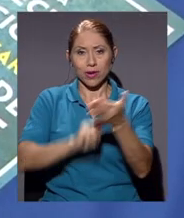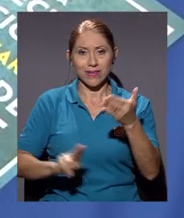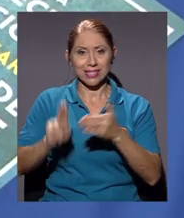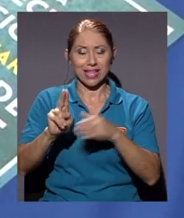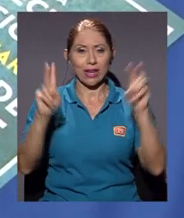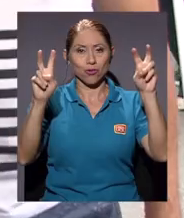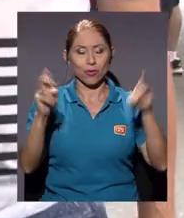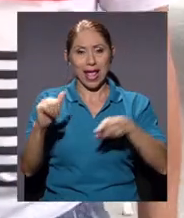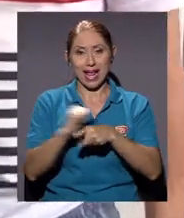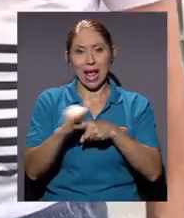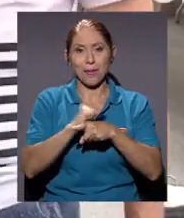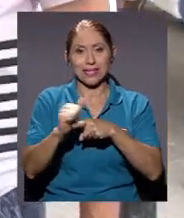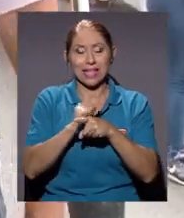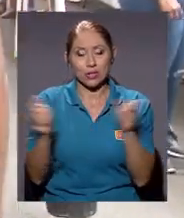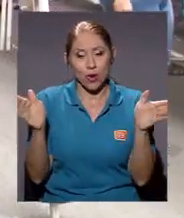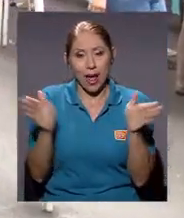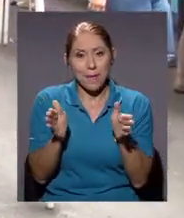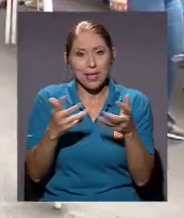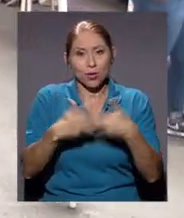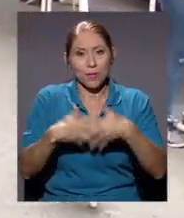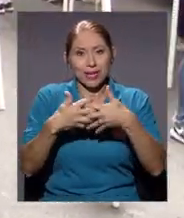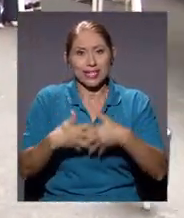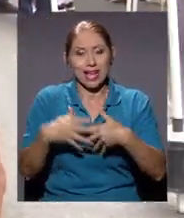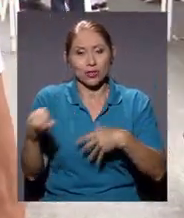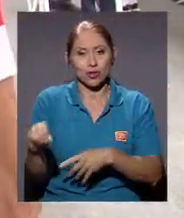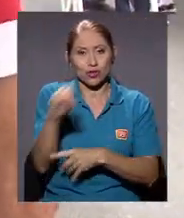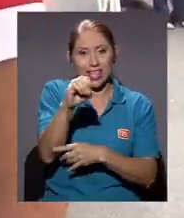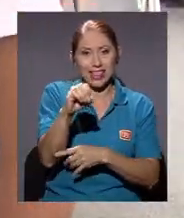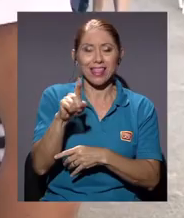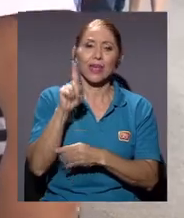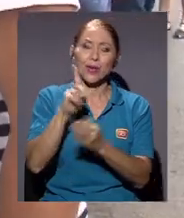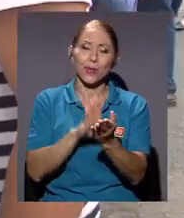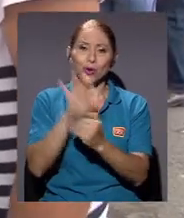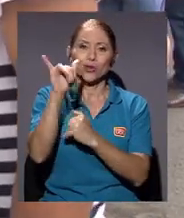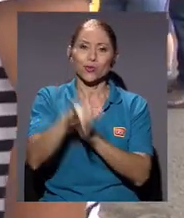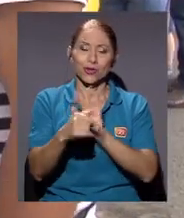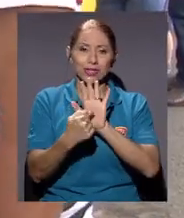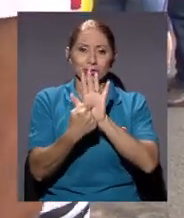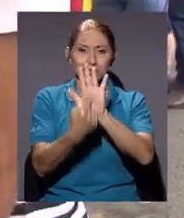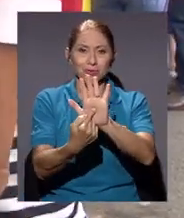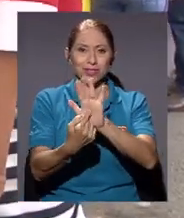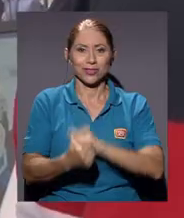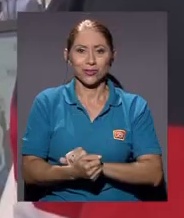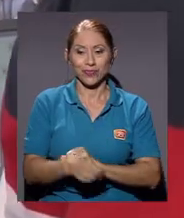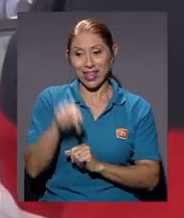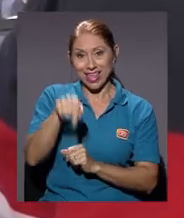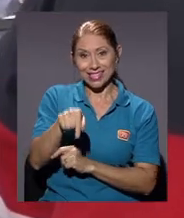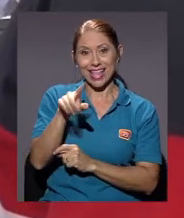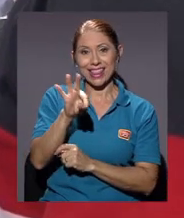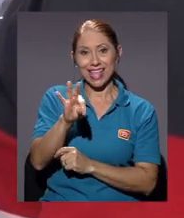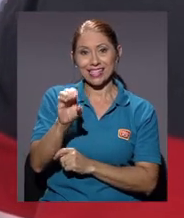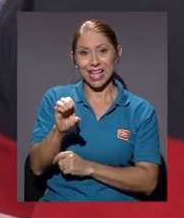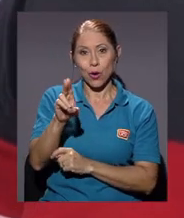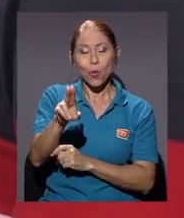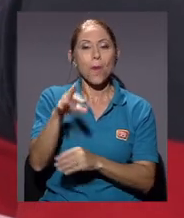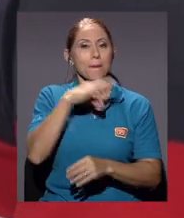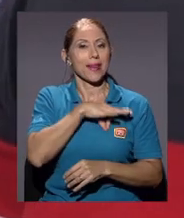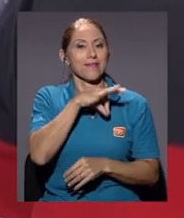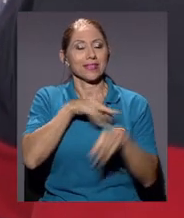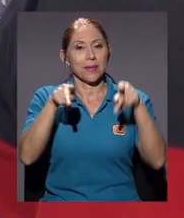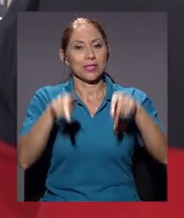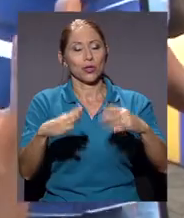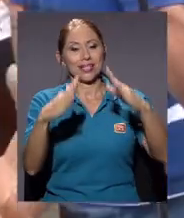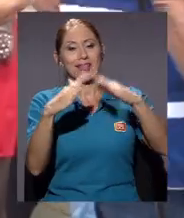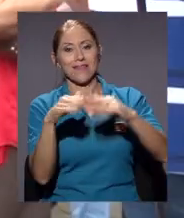universitario Capacitación a Microempresarios de la Zona de Occidente fue uno de los proyectos expuestos. Este TCU beneficia a los habitantes